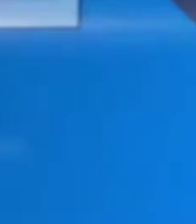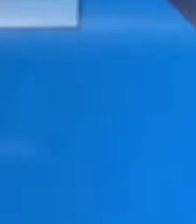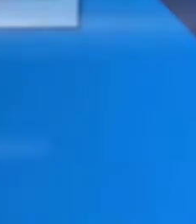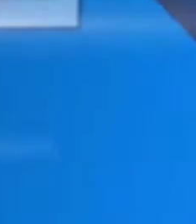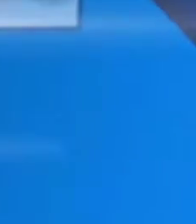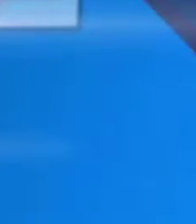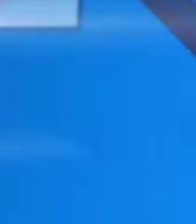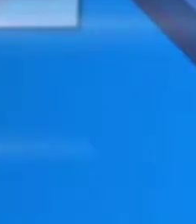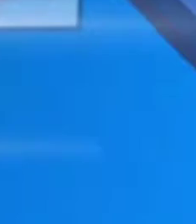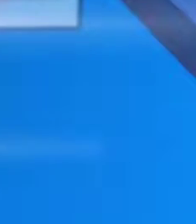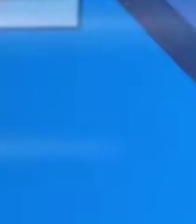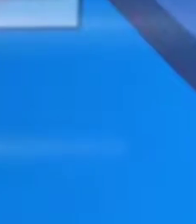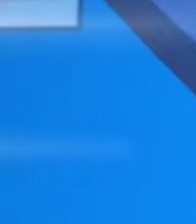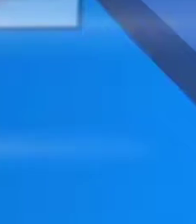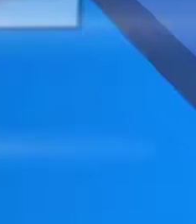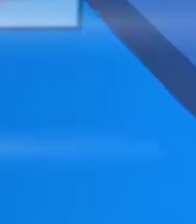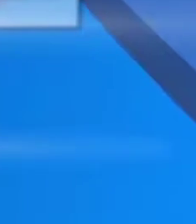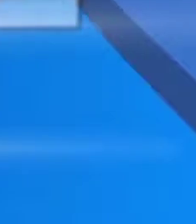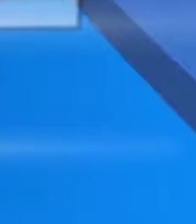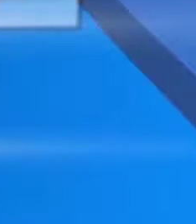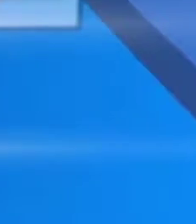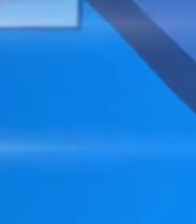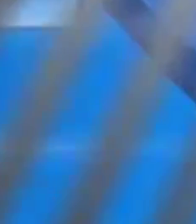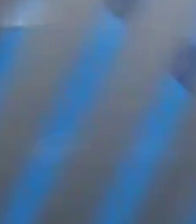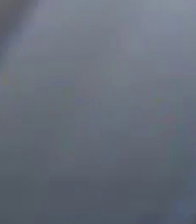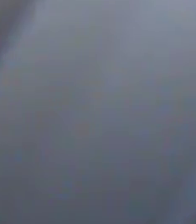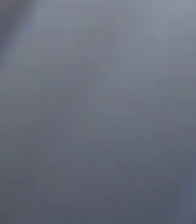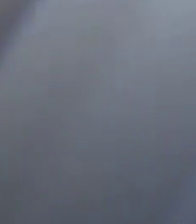miembro del parlamento latinoamericano